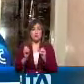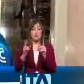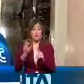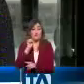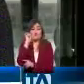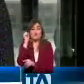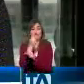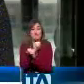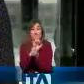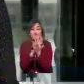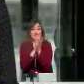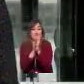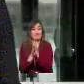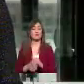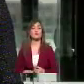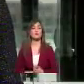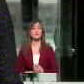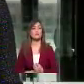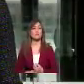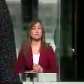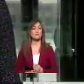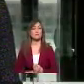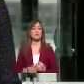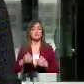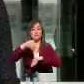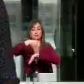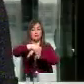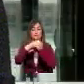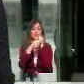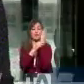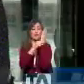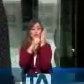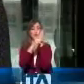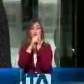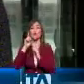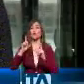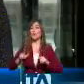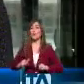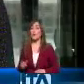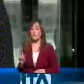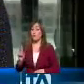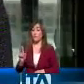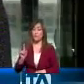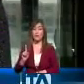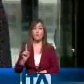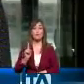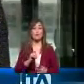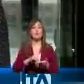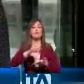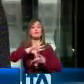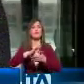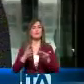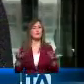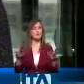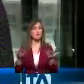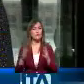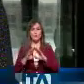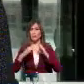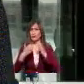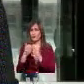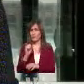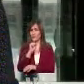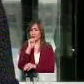derecho a la defensa. Y bueno, esta tarde se espera que la ministra de Salud acuda aquí a la Asamblea Nacional, a la Comisión de Derecho